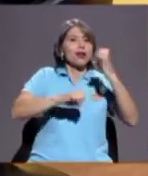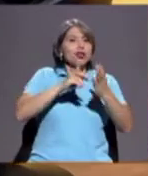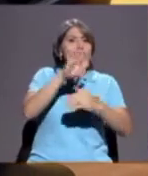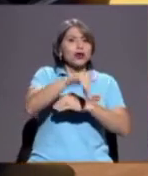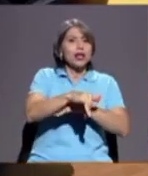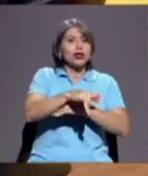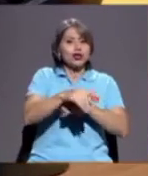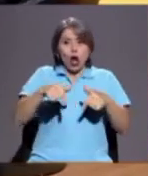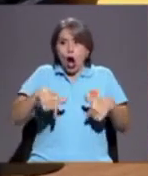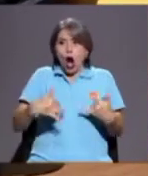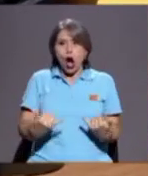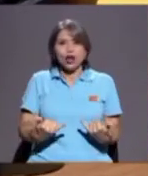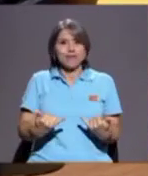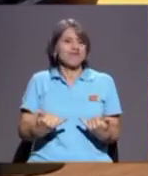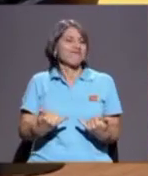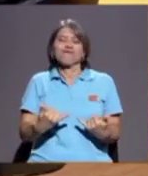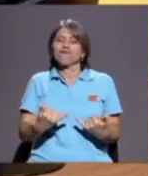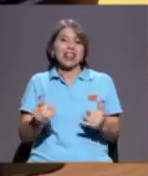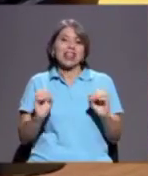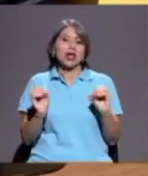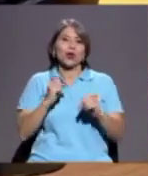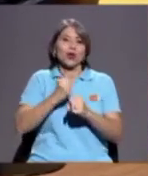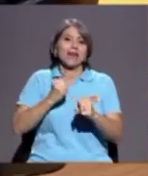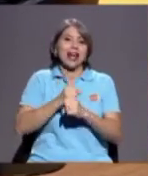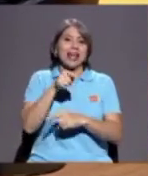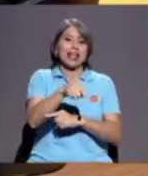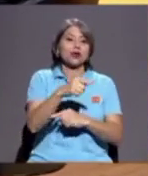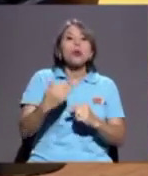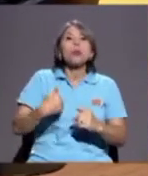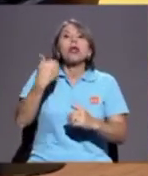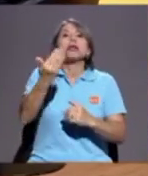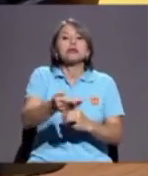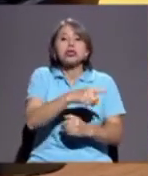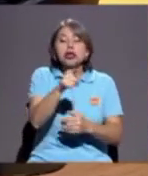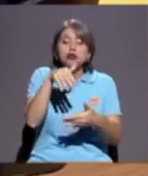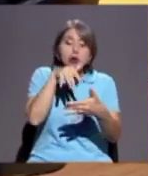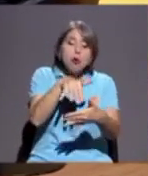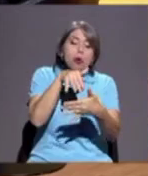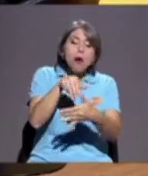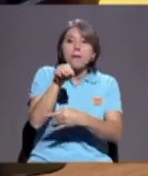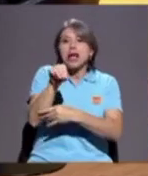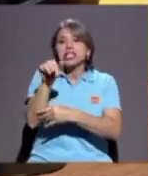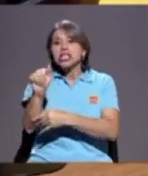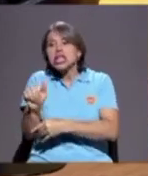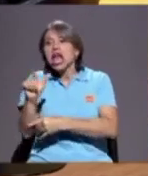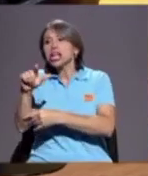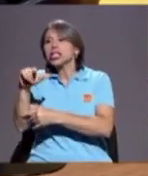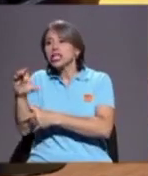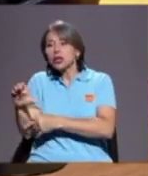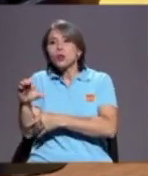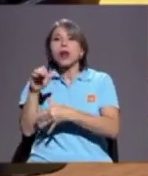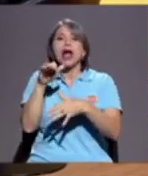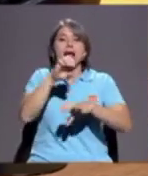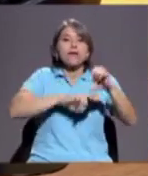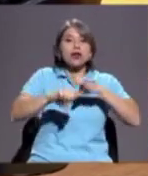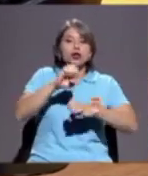en eso. Sacaron sus especialidades, sus maestrías en evaluación de proyectos públicos, pero casi ninguno trabaja en